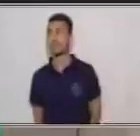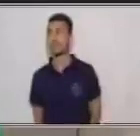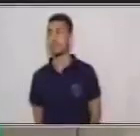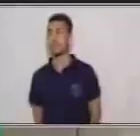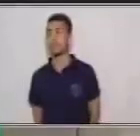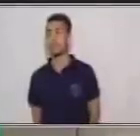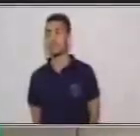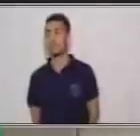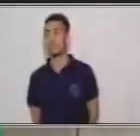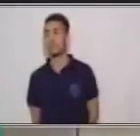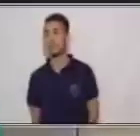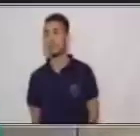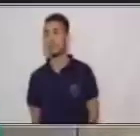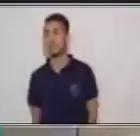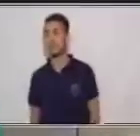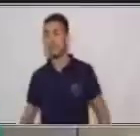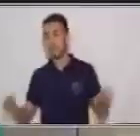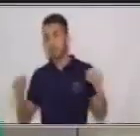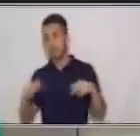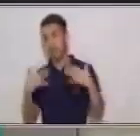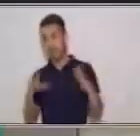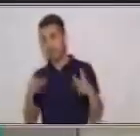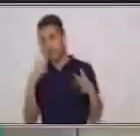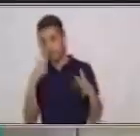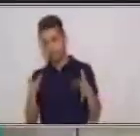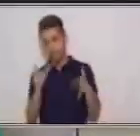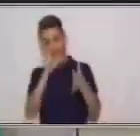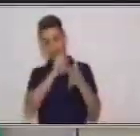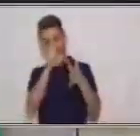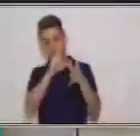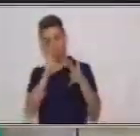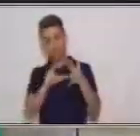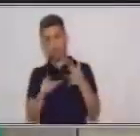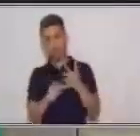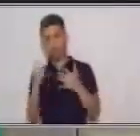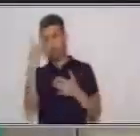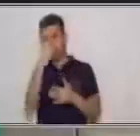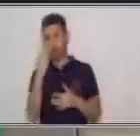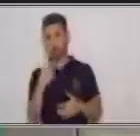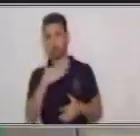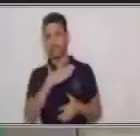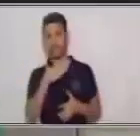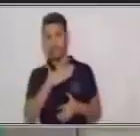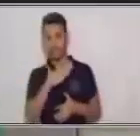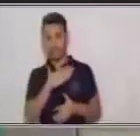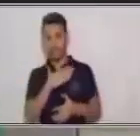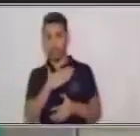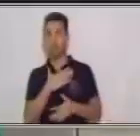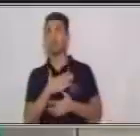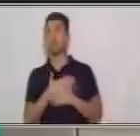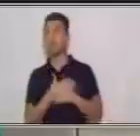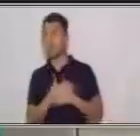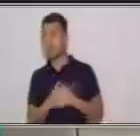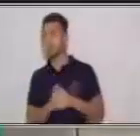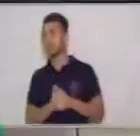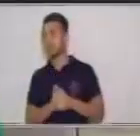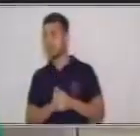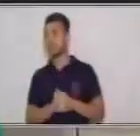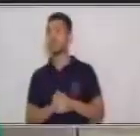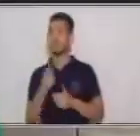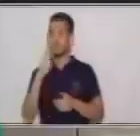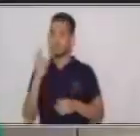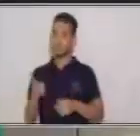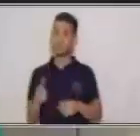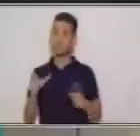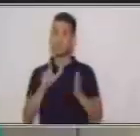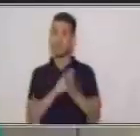los sustantivos y te voy a pedir que en casa puedas leer este fragmento del libro La